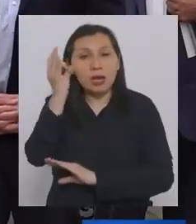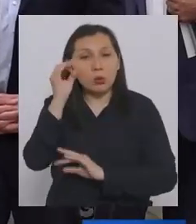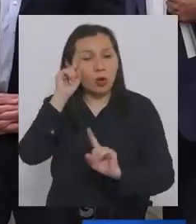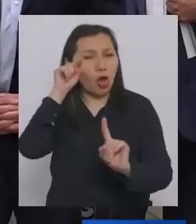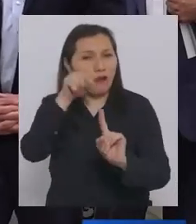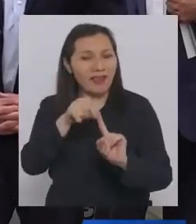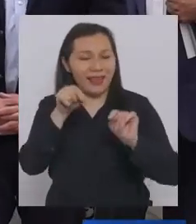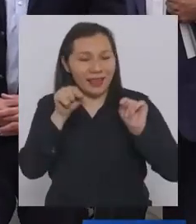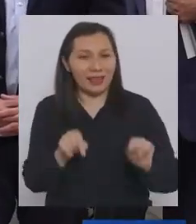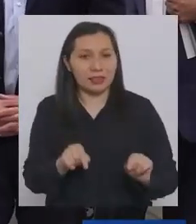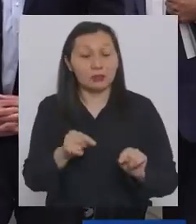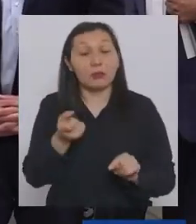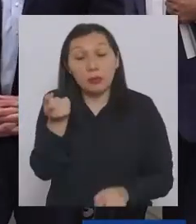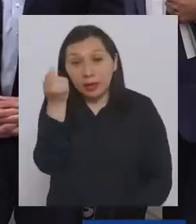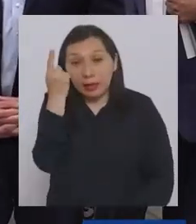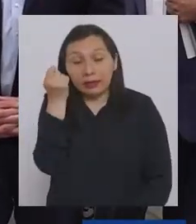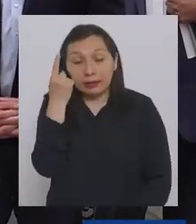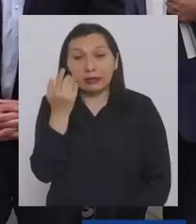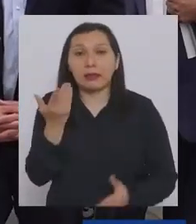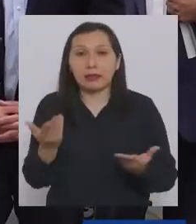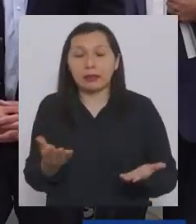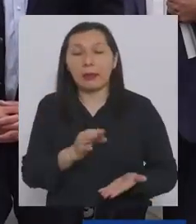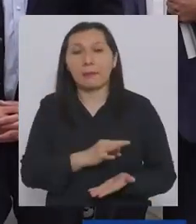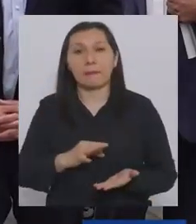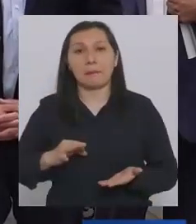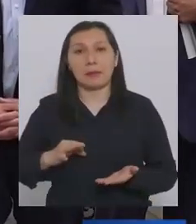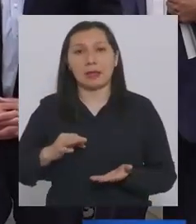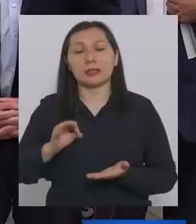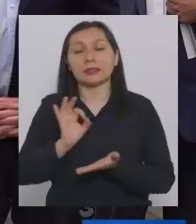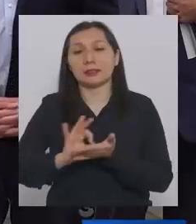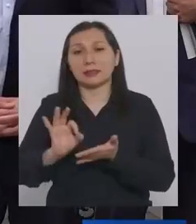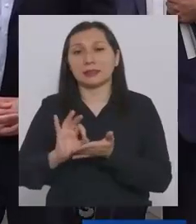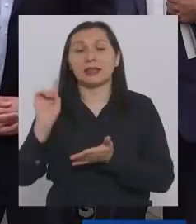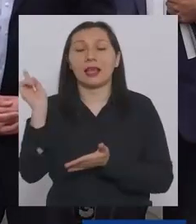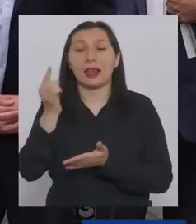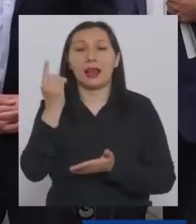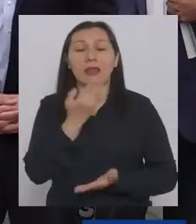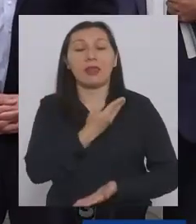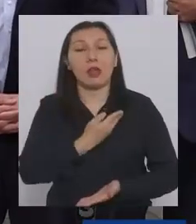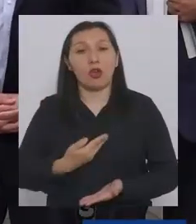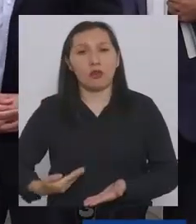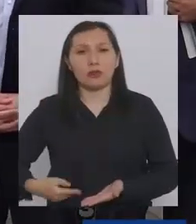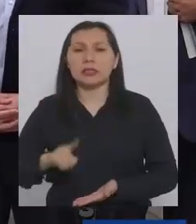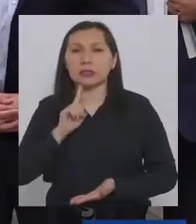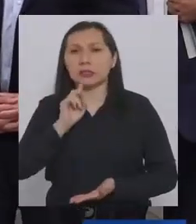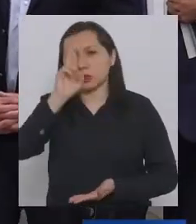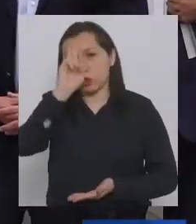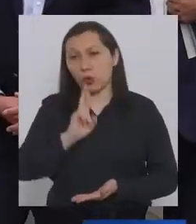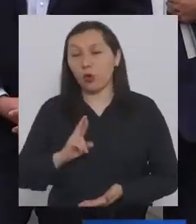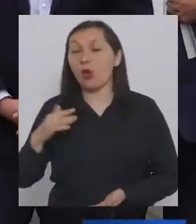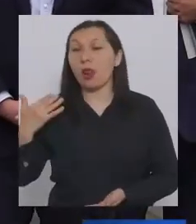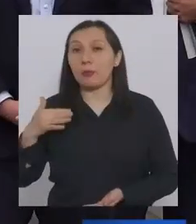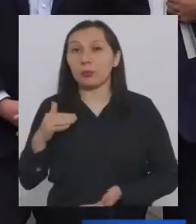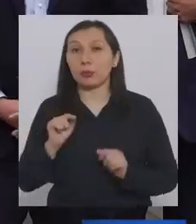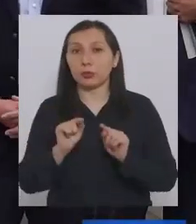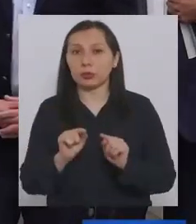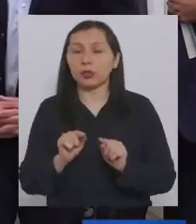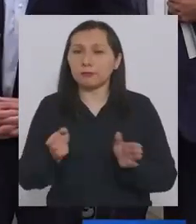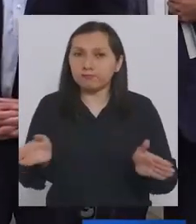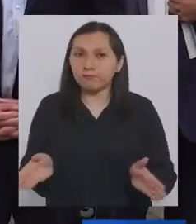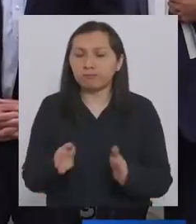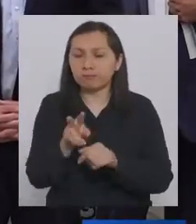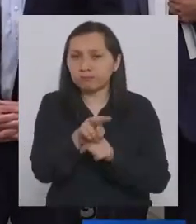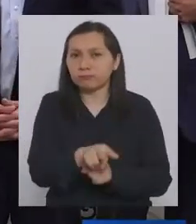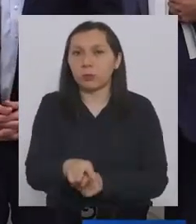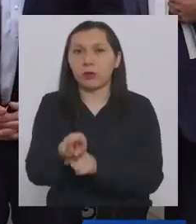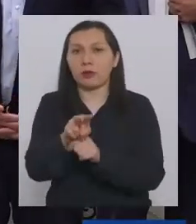ese objetivo. Sin embargo, entendemos que el Ministerio, Secretaría General de Gobierno, tiene un rol también importante en empujar y